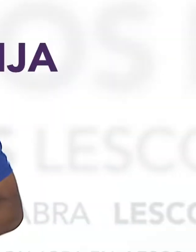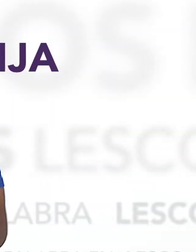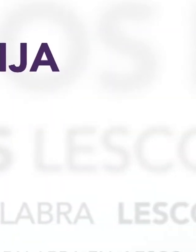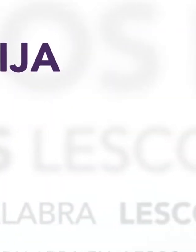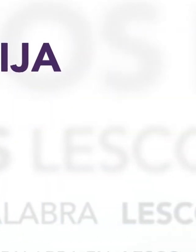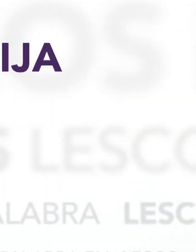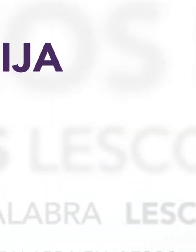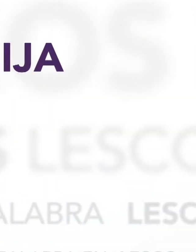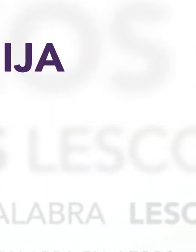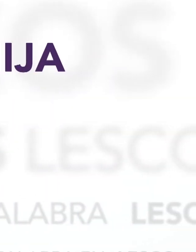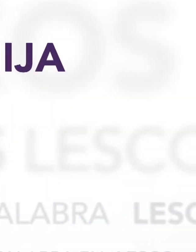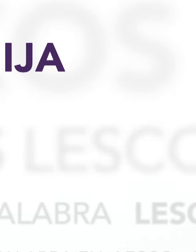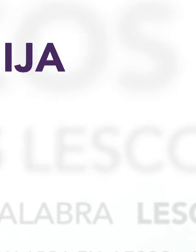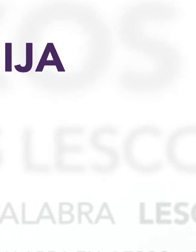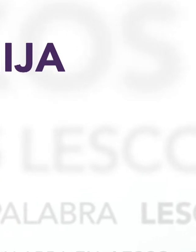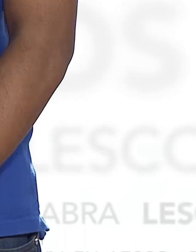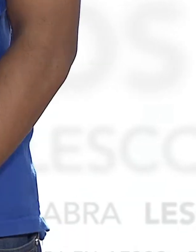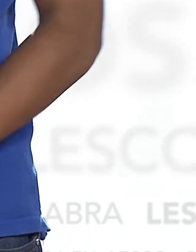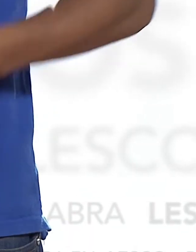Hija.